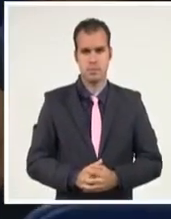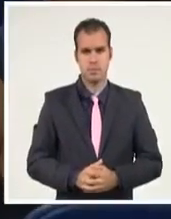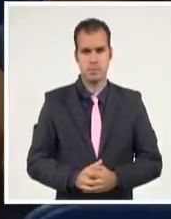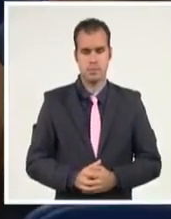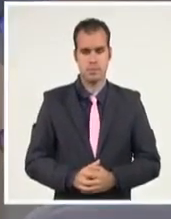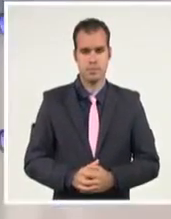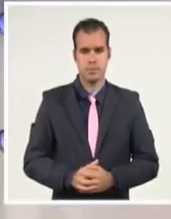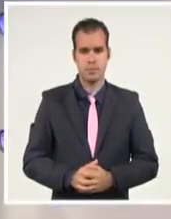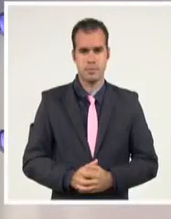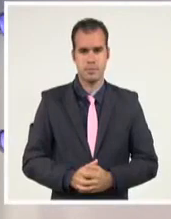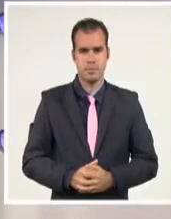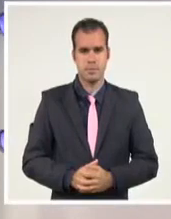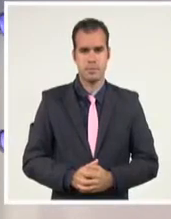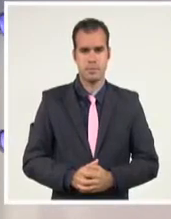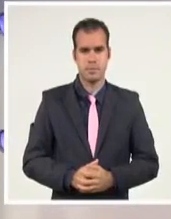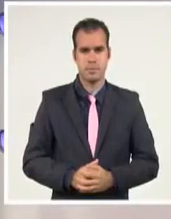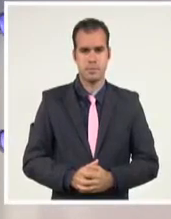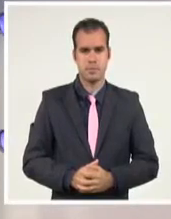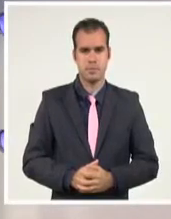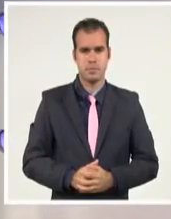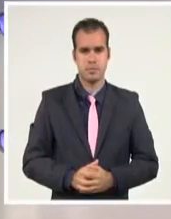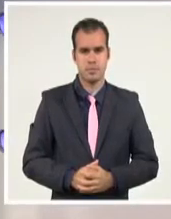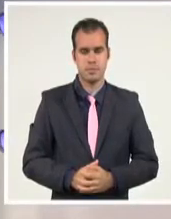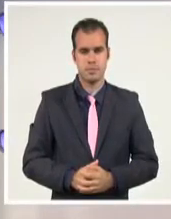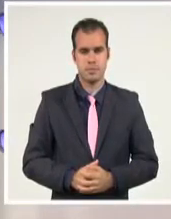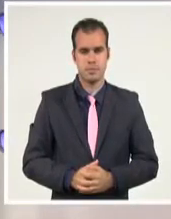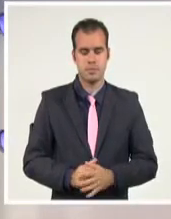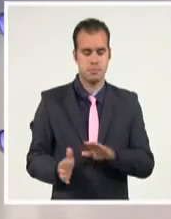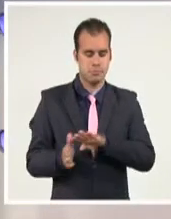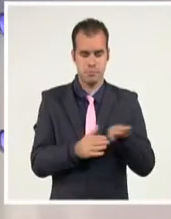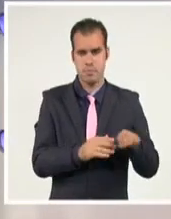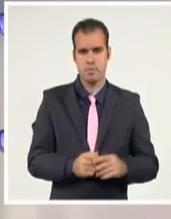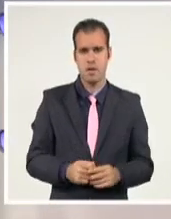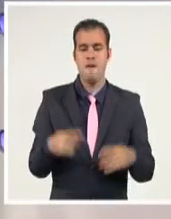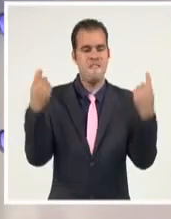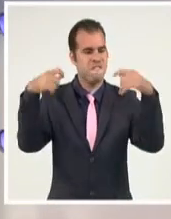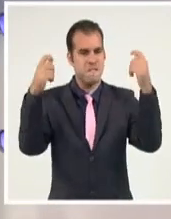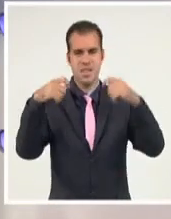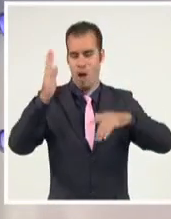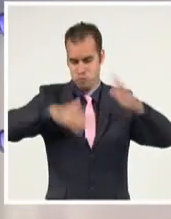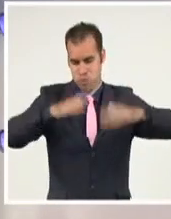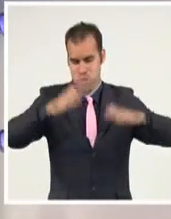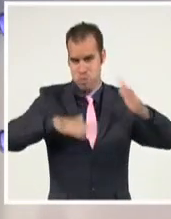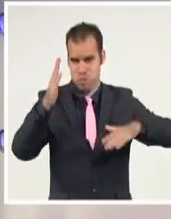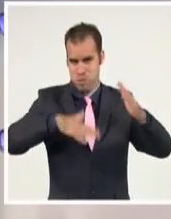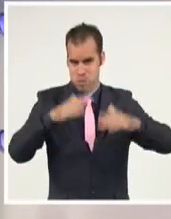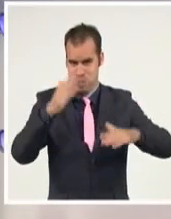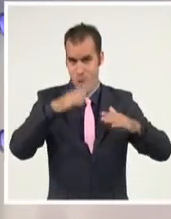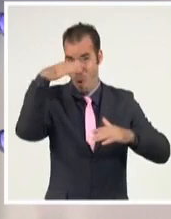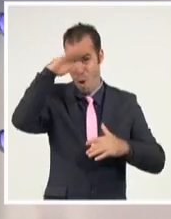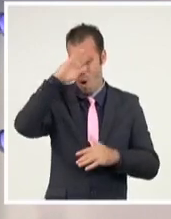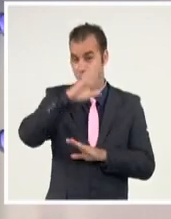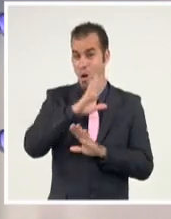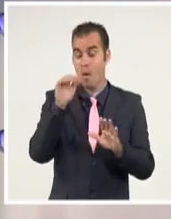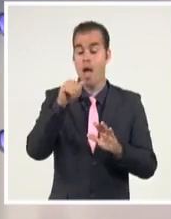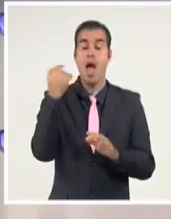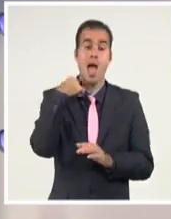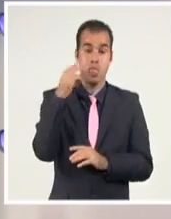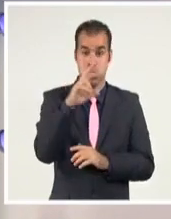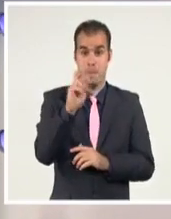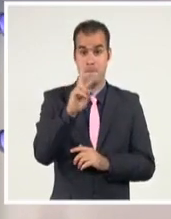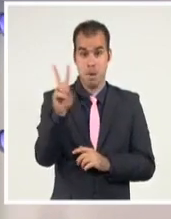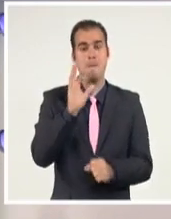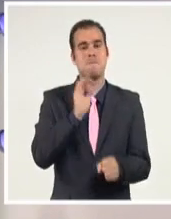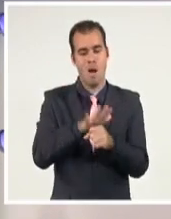Televisión Cubana. Y el Festival de la Rumba Cubana Timbalaye 2022 comenzó hoy en la Casa de la Cultura